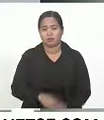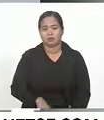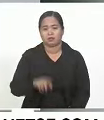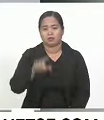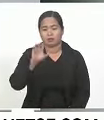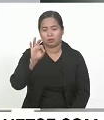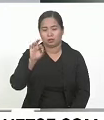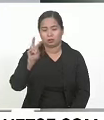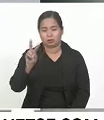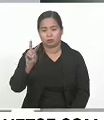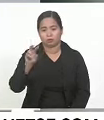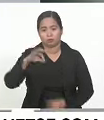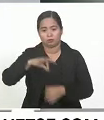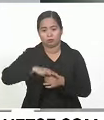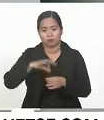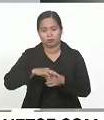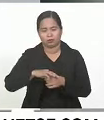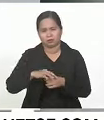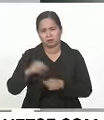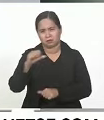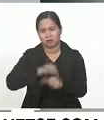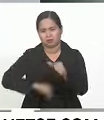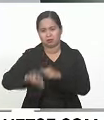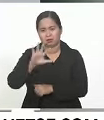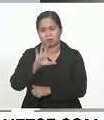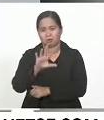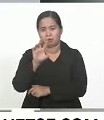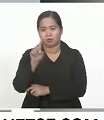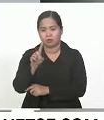5.150.092 votos, con un